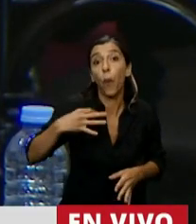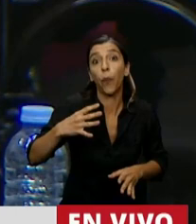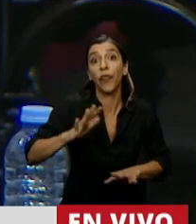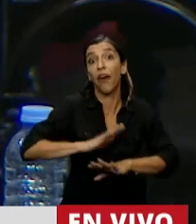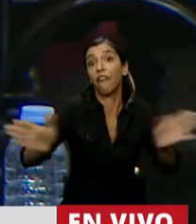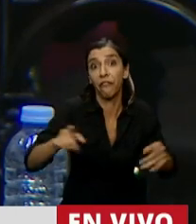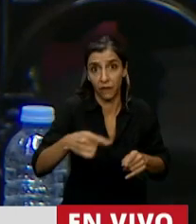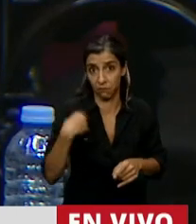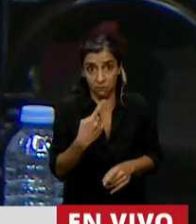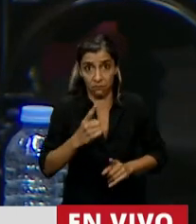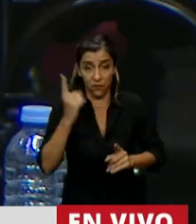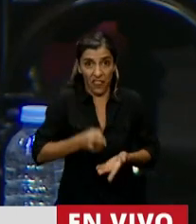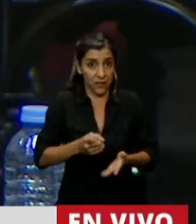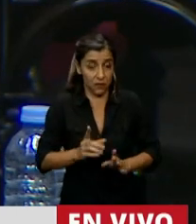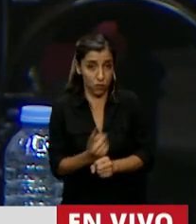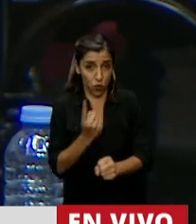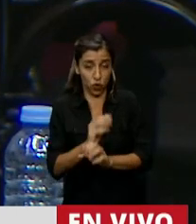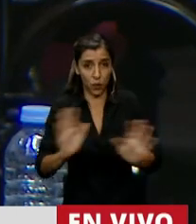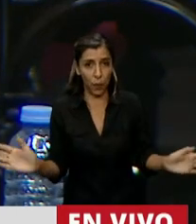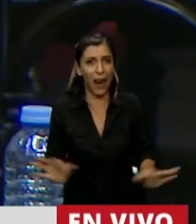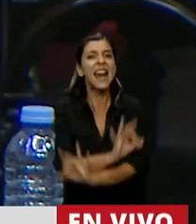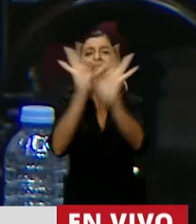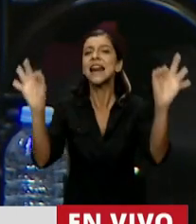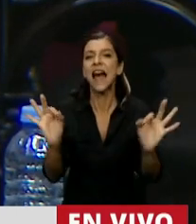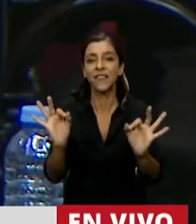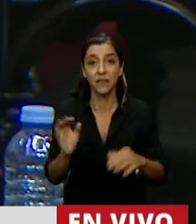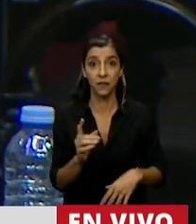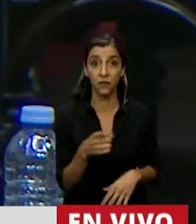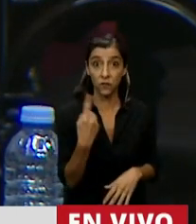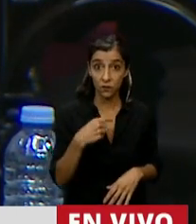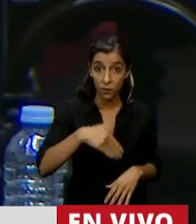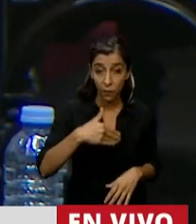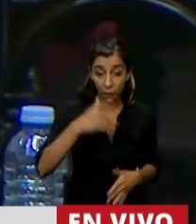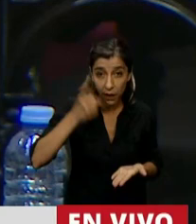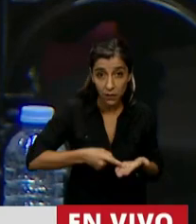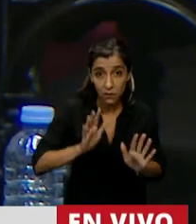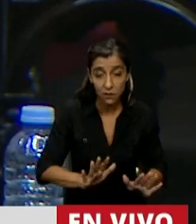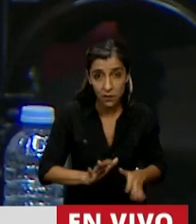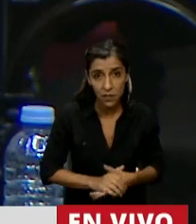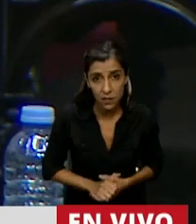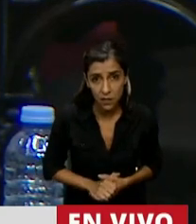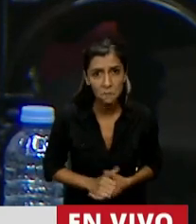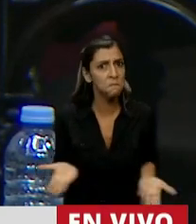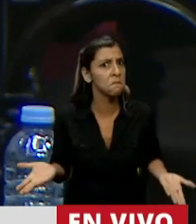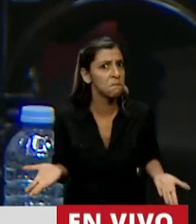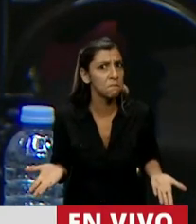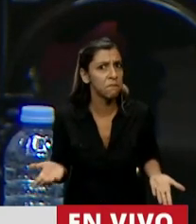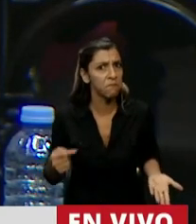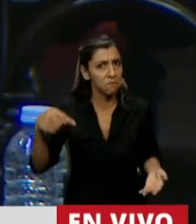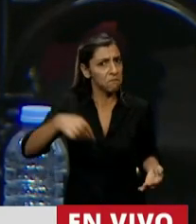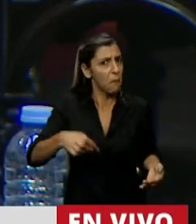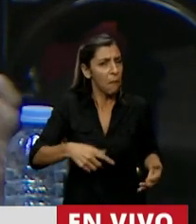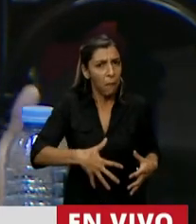vida arbitrariamente y acaso aquí no vamos a privar de la vida arbitrariamente a una persona que tiene derecho que la persona por nacer